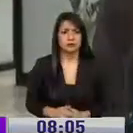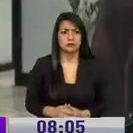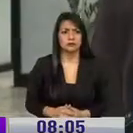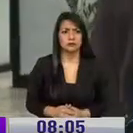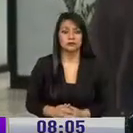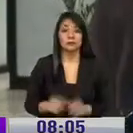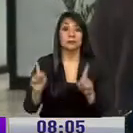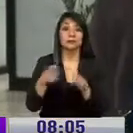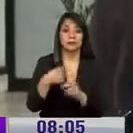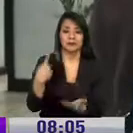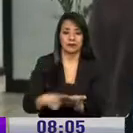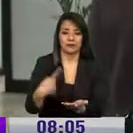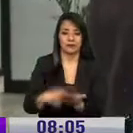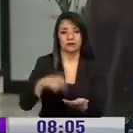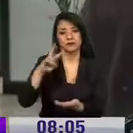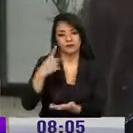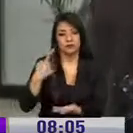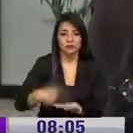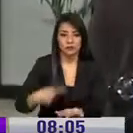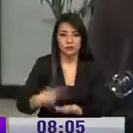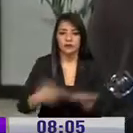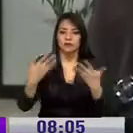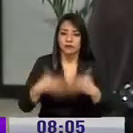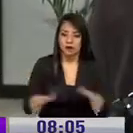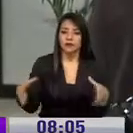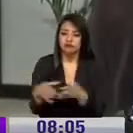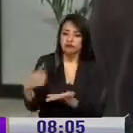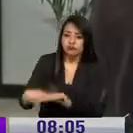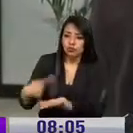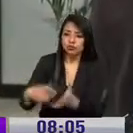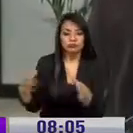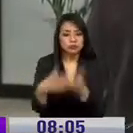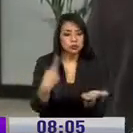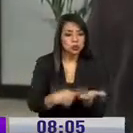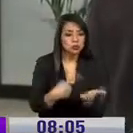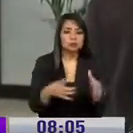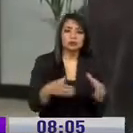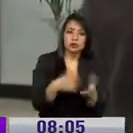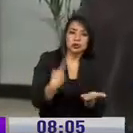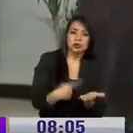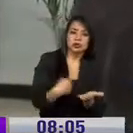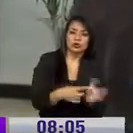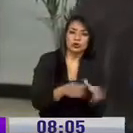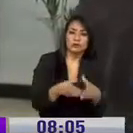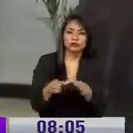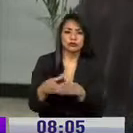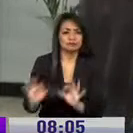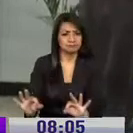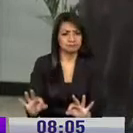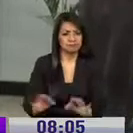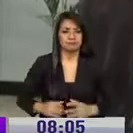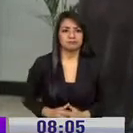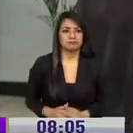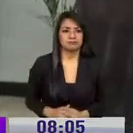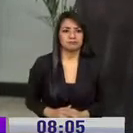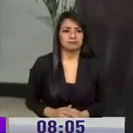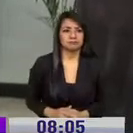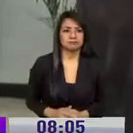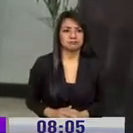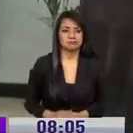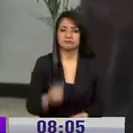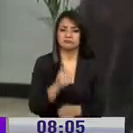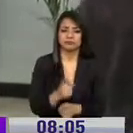primer debate, en segundo debate hemos estado en reuniones en el seno de las comisiones, de tal manera que bueno,